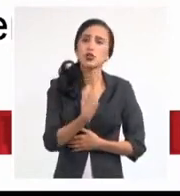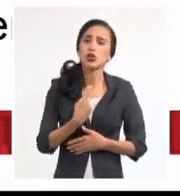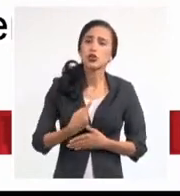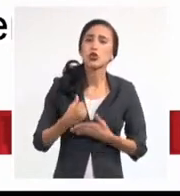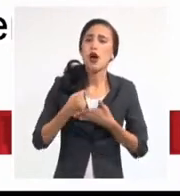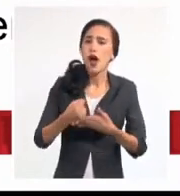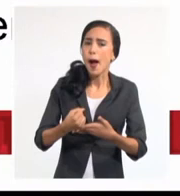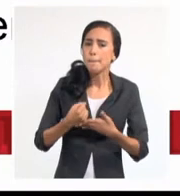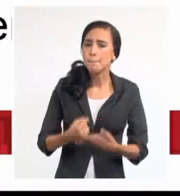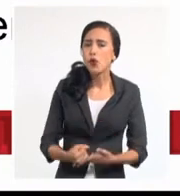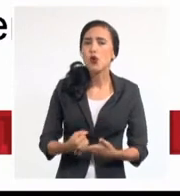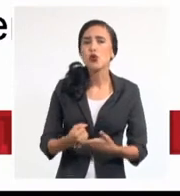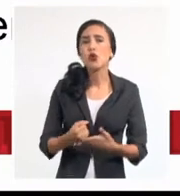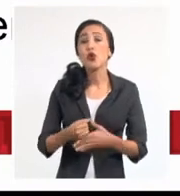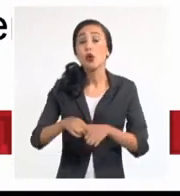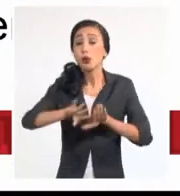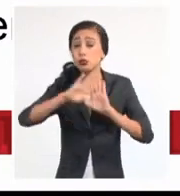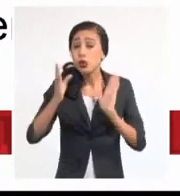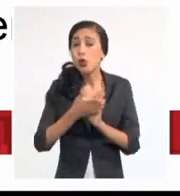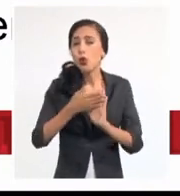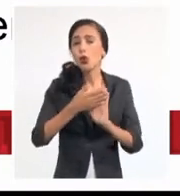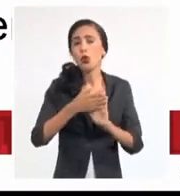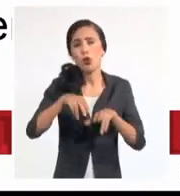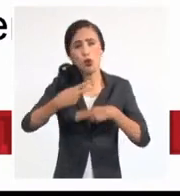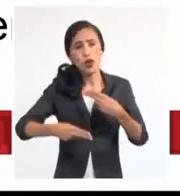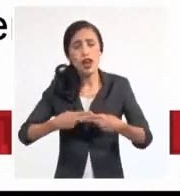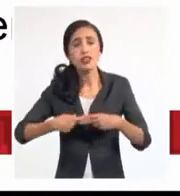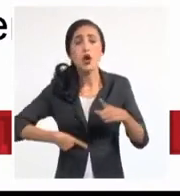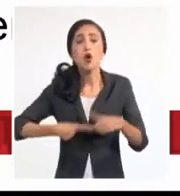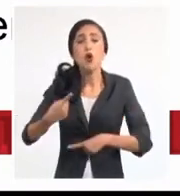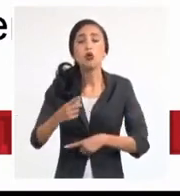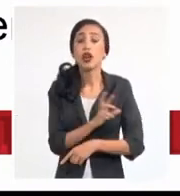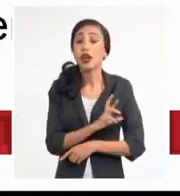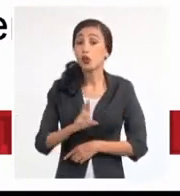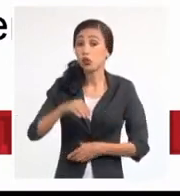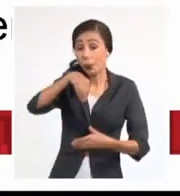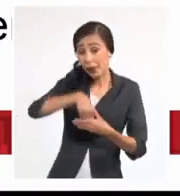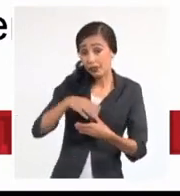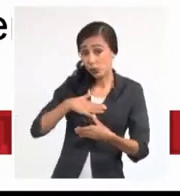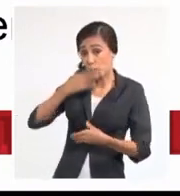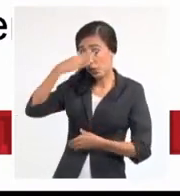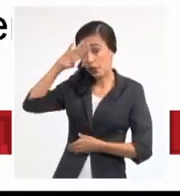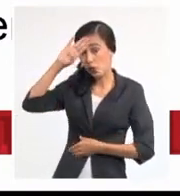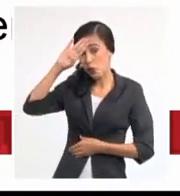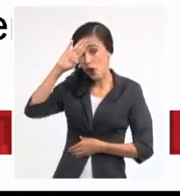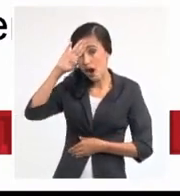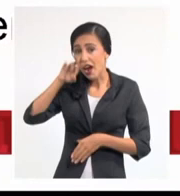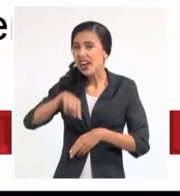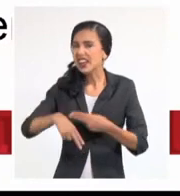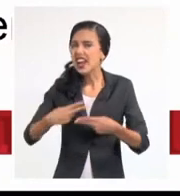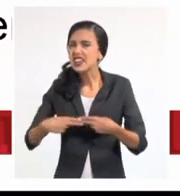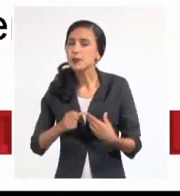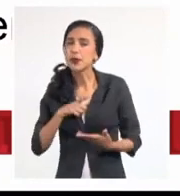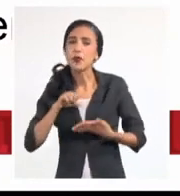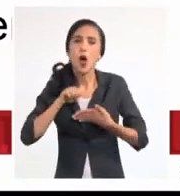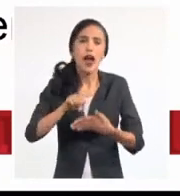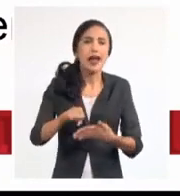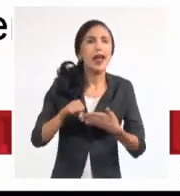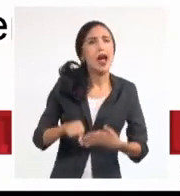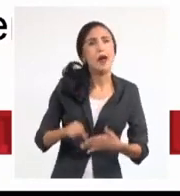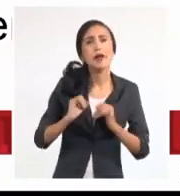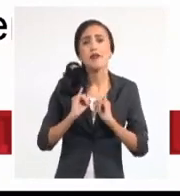financiamiento de los programas de la contrarrevolución interna. Sus acciones están dirigidos a las campañas